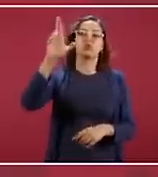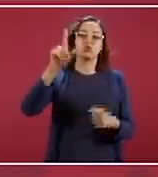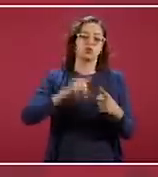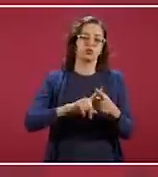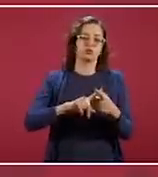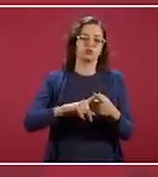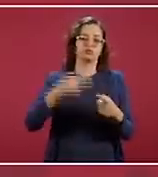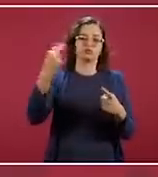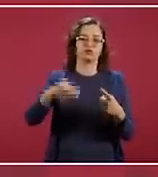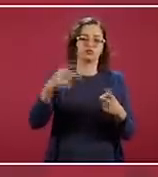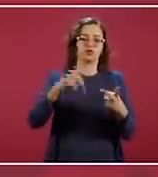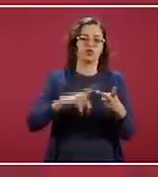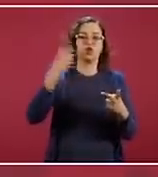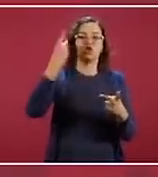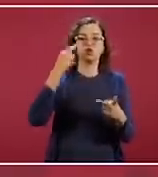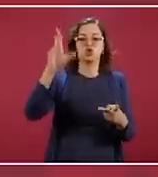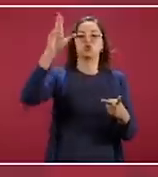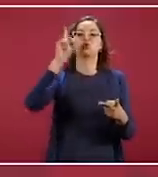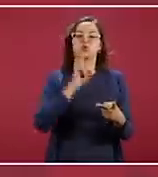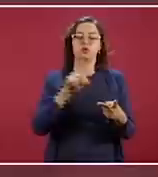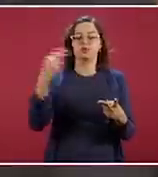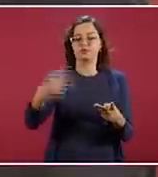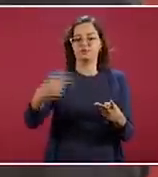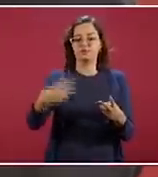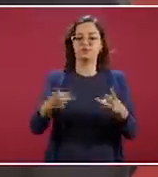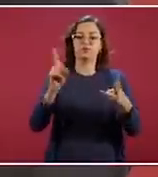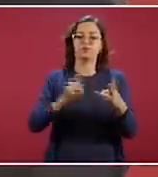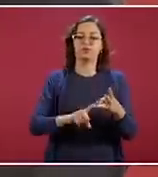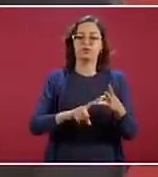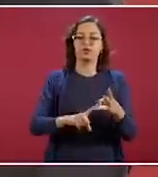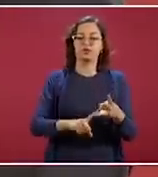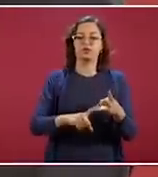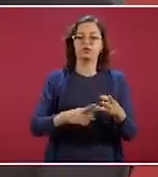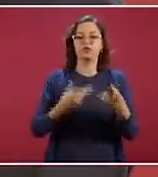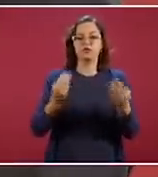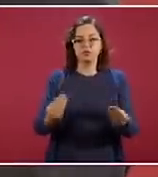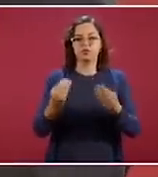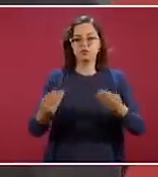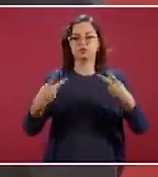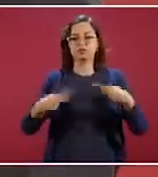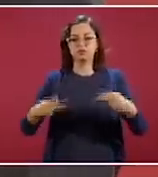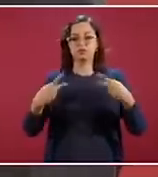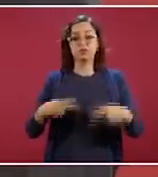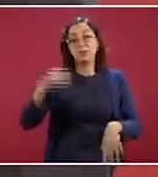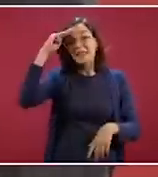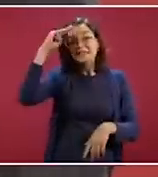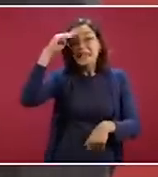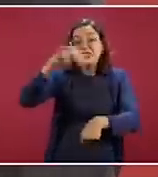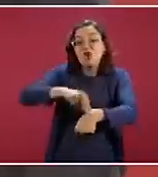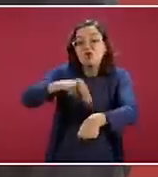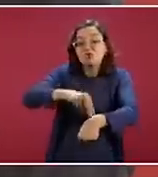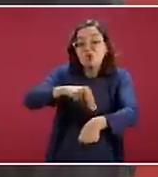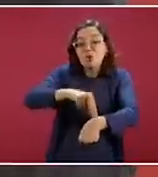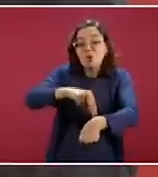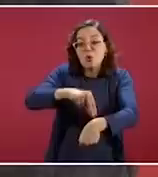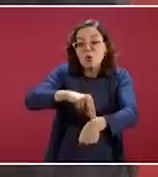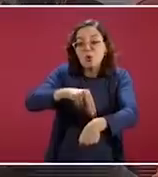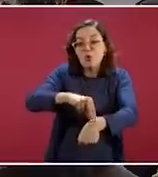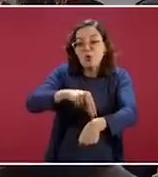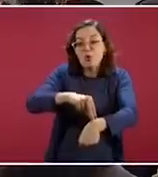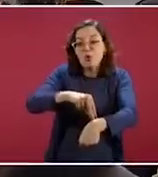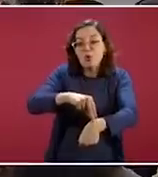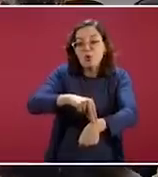fulano de tal, doctora fulana de tal, y mucha gente piensa que son médicos. No, es el nivel.